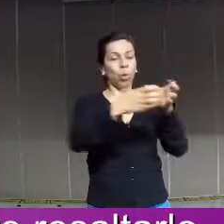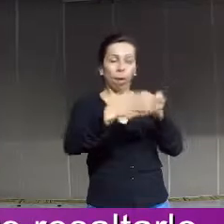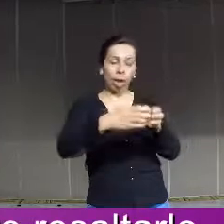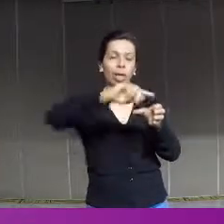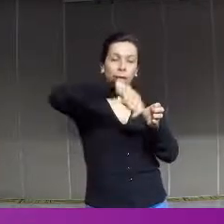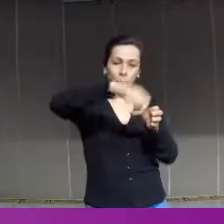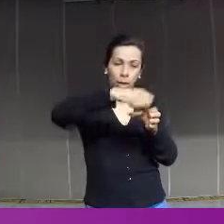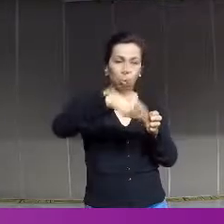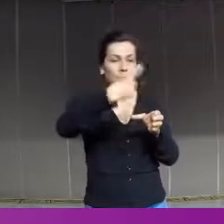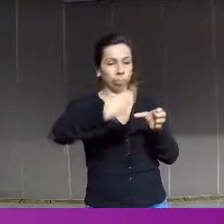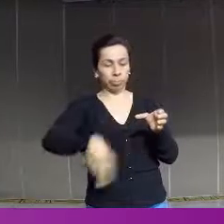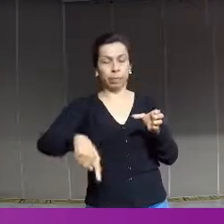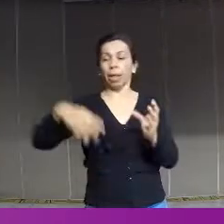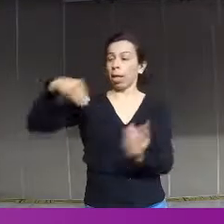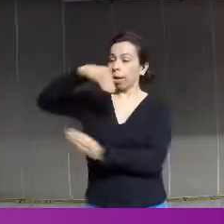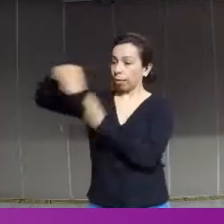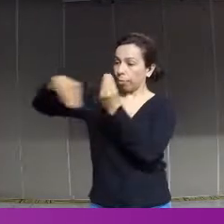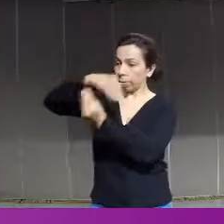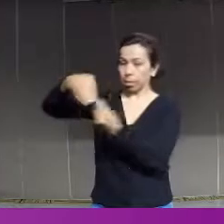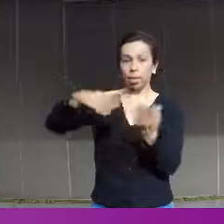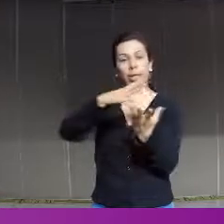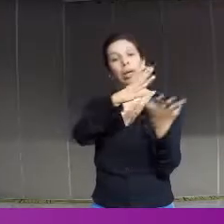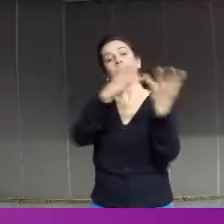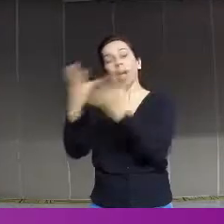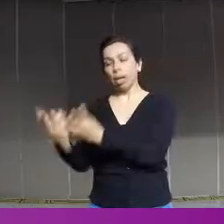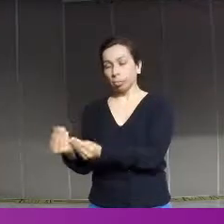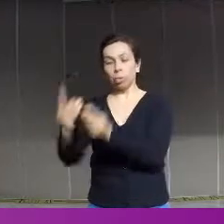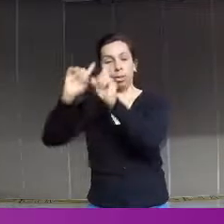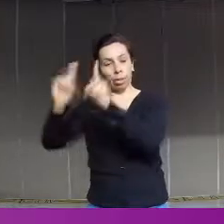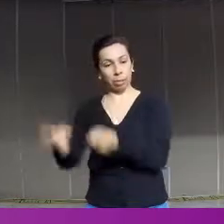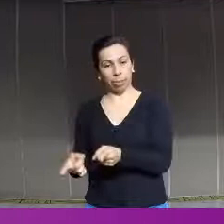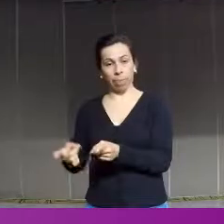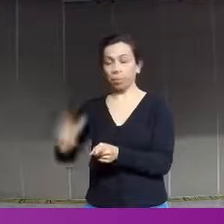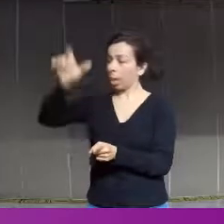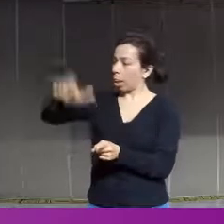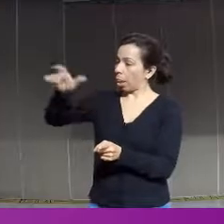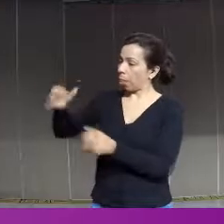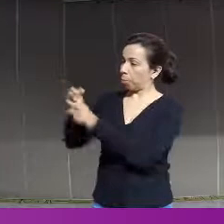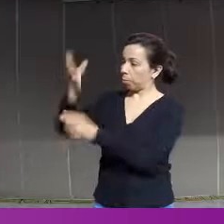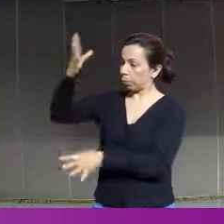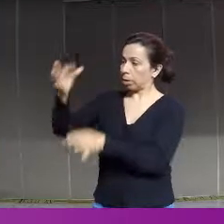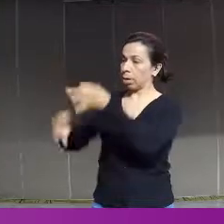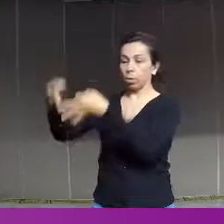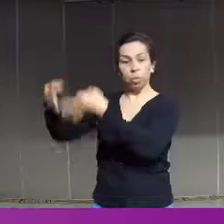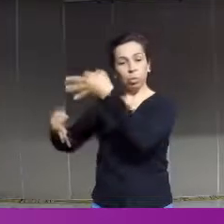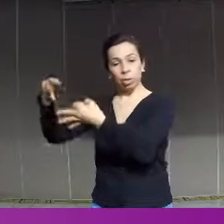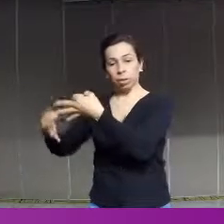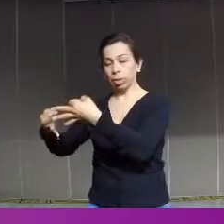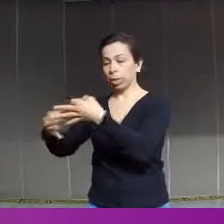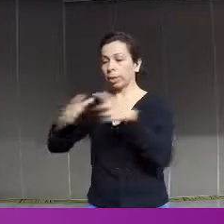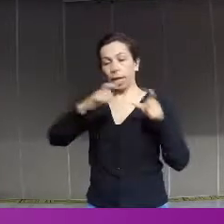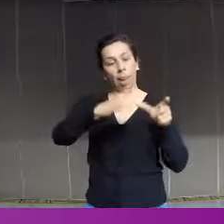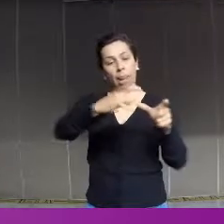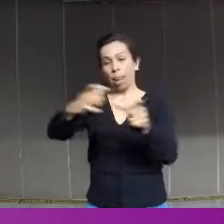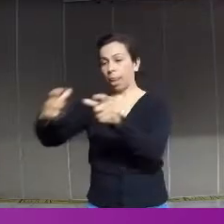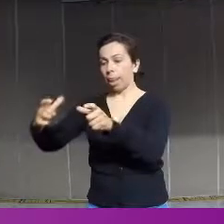vida familiar. El nutricionista adapta todos los menús de acuerdo al tipo de disfagia que